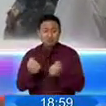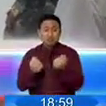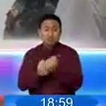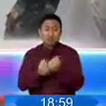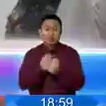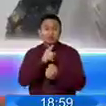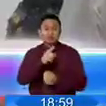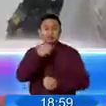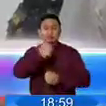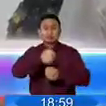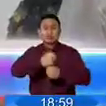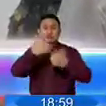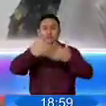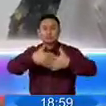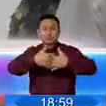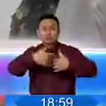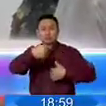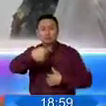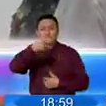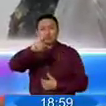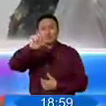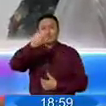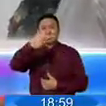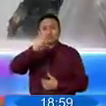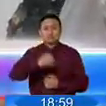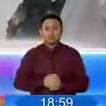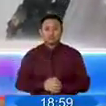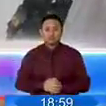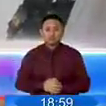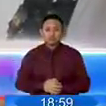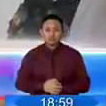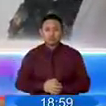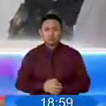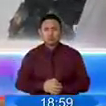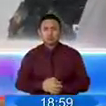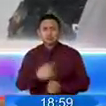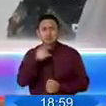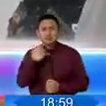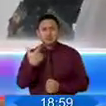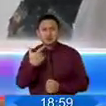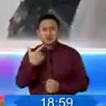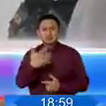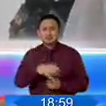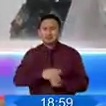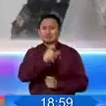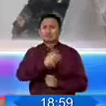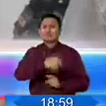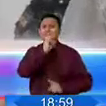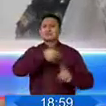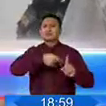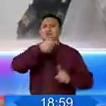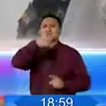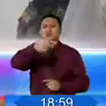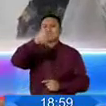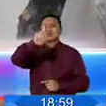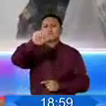apoyando logísticamente a alias Guacho, pero yo decía, más allá de un alias Guacho o un delincuente como Guacho,